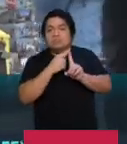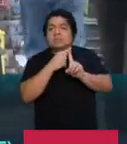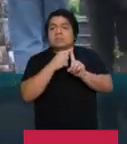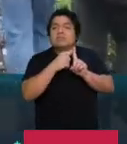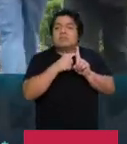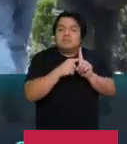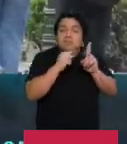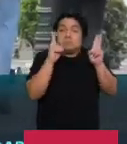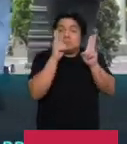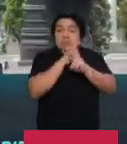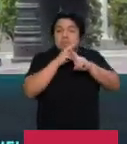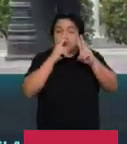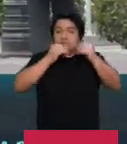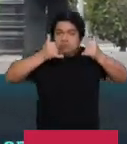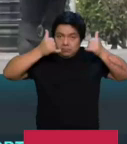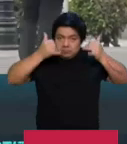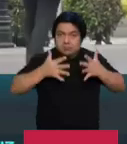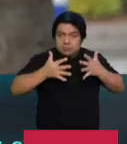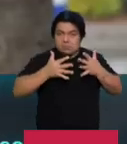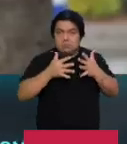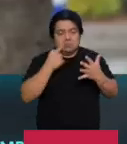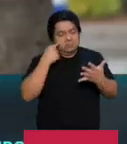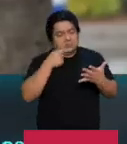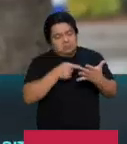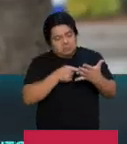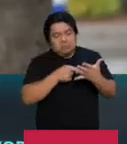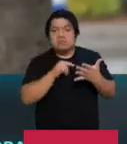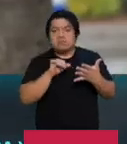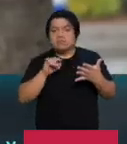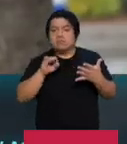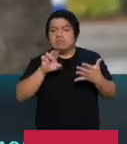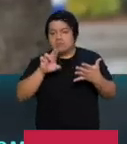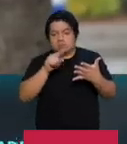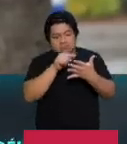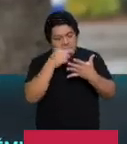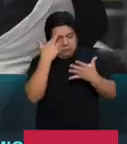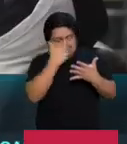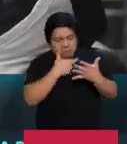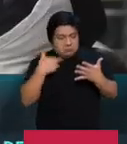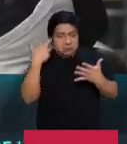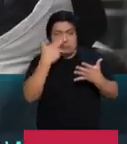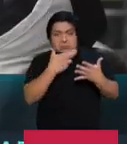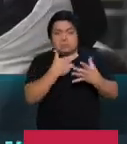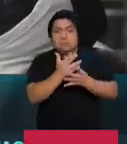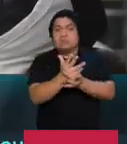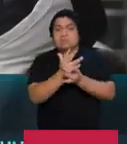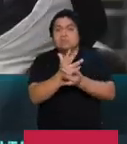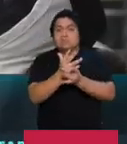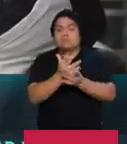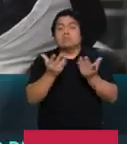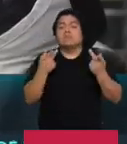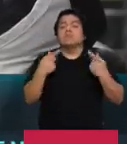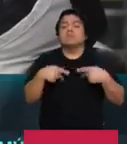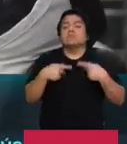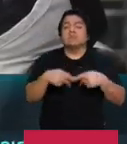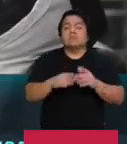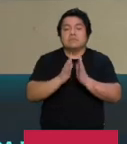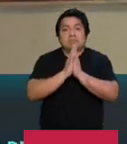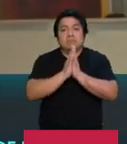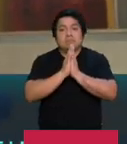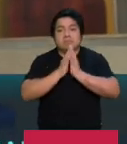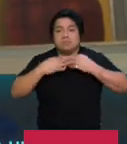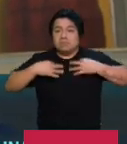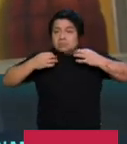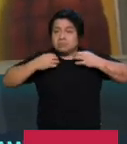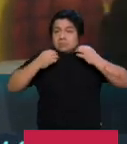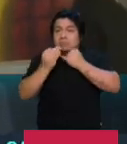temperaturas y vientos fuertes, de acuerdo con el pronóstico del Servicio Meteorológico Nacional. Por ello, exhortó a la ciudadanía a utilizar